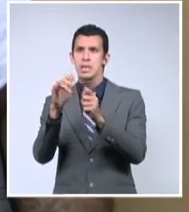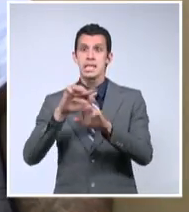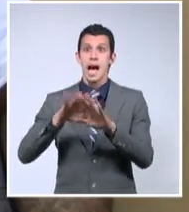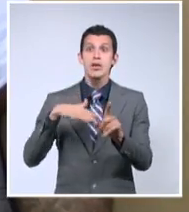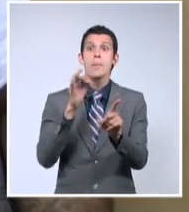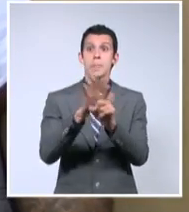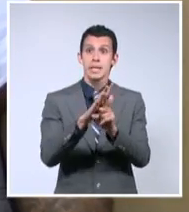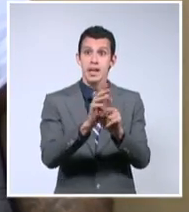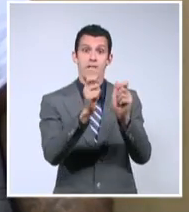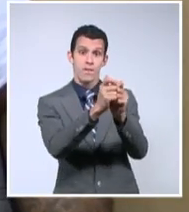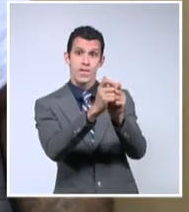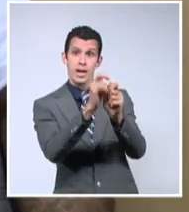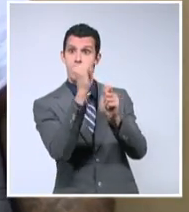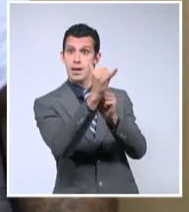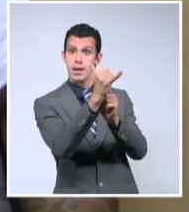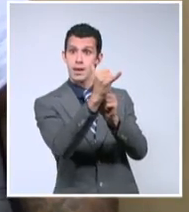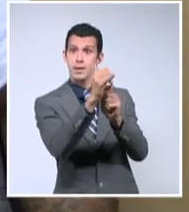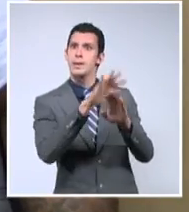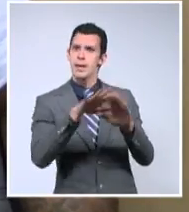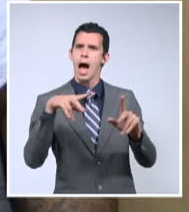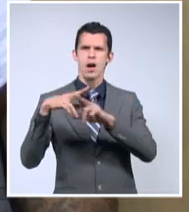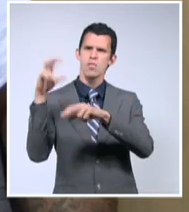El objetivo de eso era subir un video